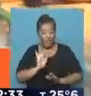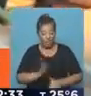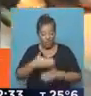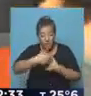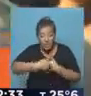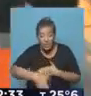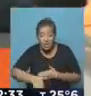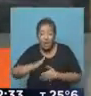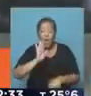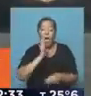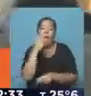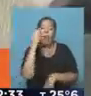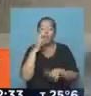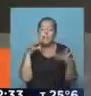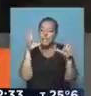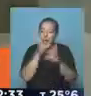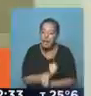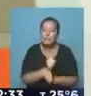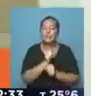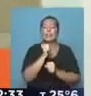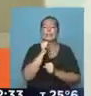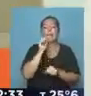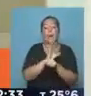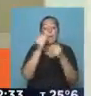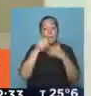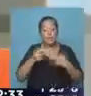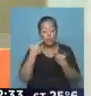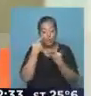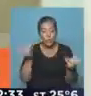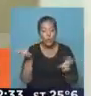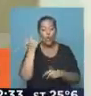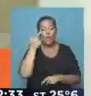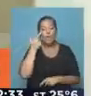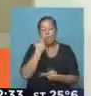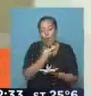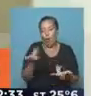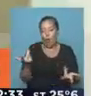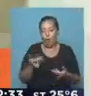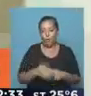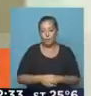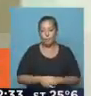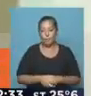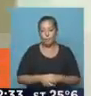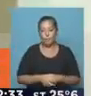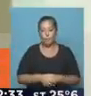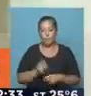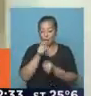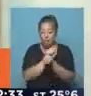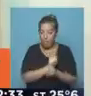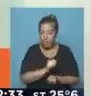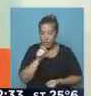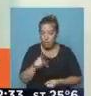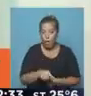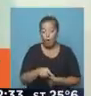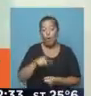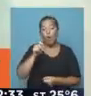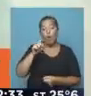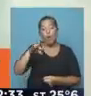entonces era secreta comenzó a agrietarse y las complicaciones salieron a la luz tras su detención Marcelo